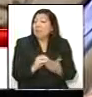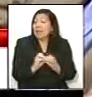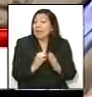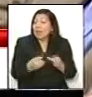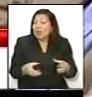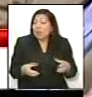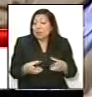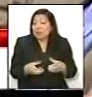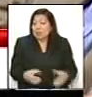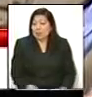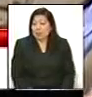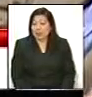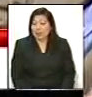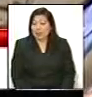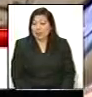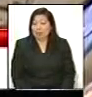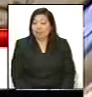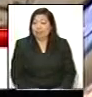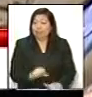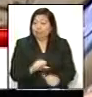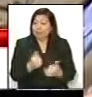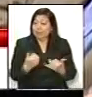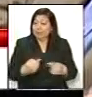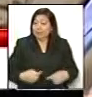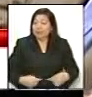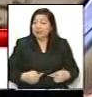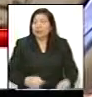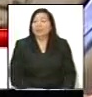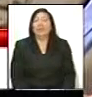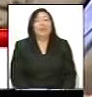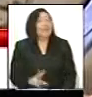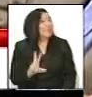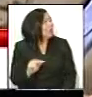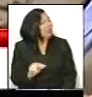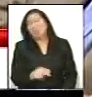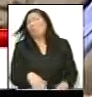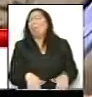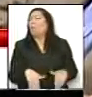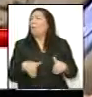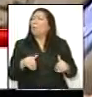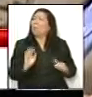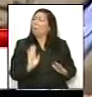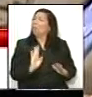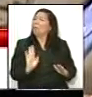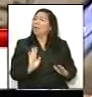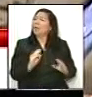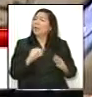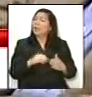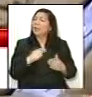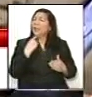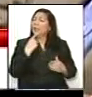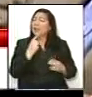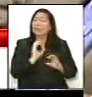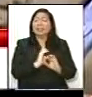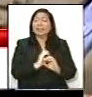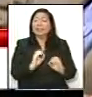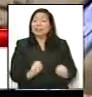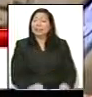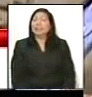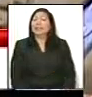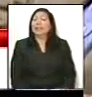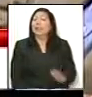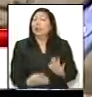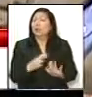esta comisión, que es la comisión núcleo de este debate, que no rehuimos el debate de la reforma que se ha planteado, ni los